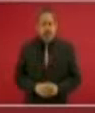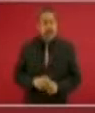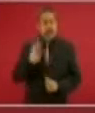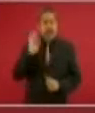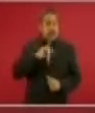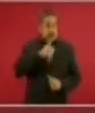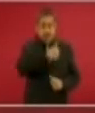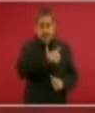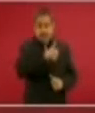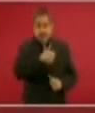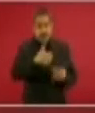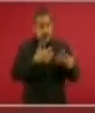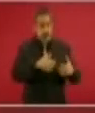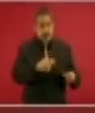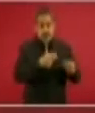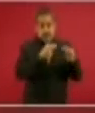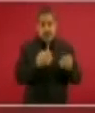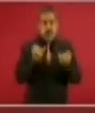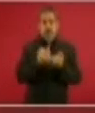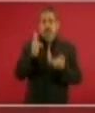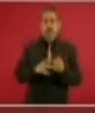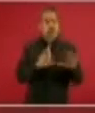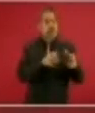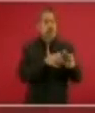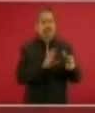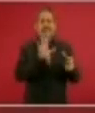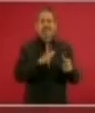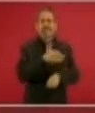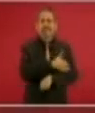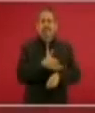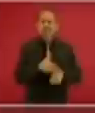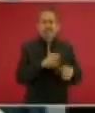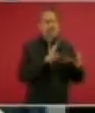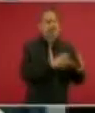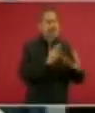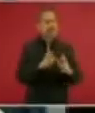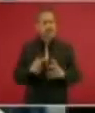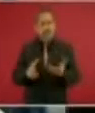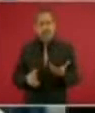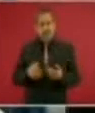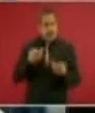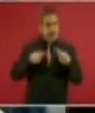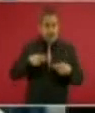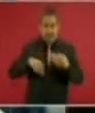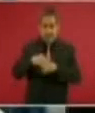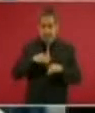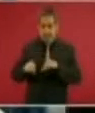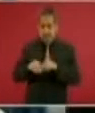empresa es como una familia, si los trabajadores